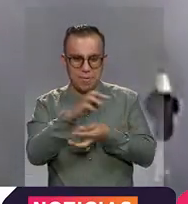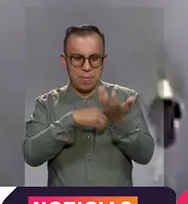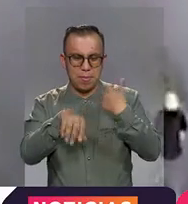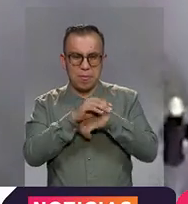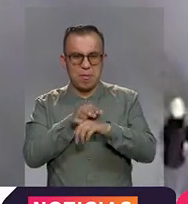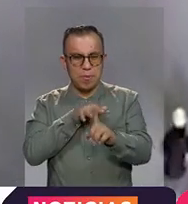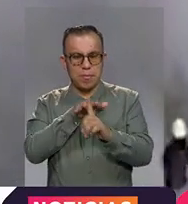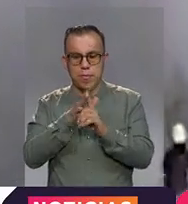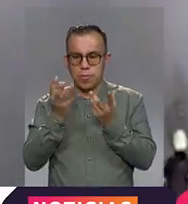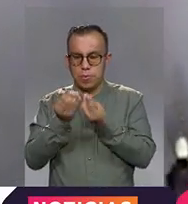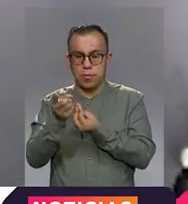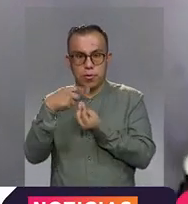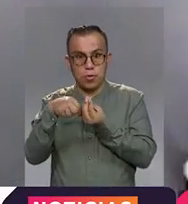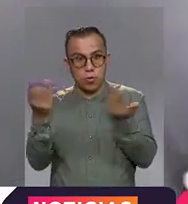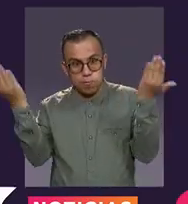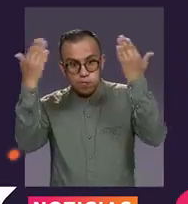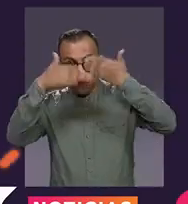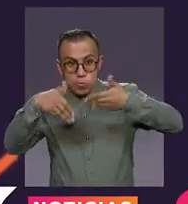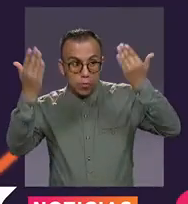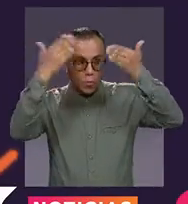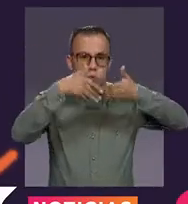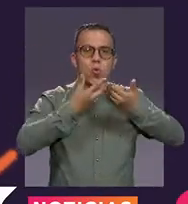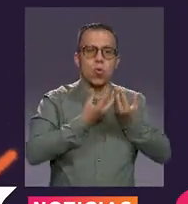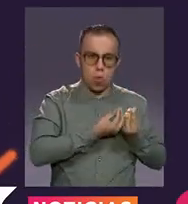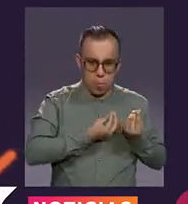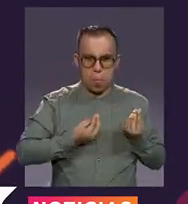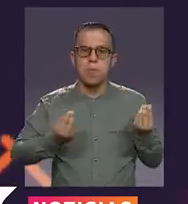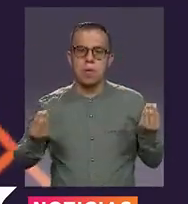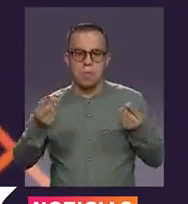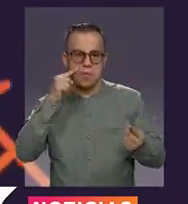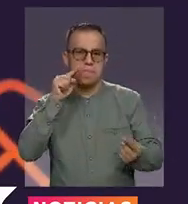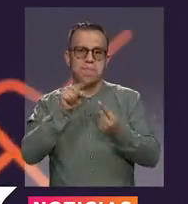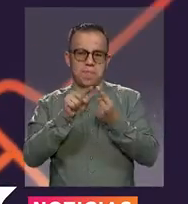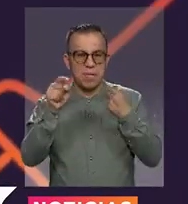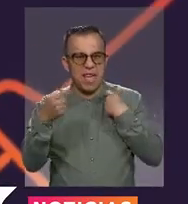perpetrados por personas infiltradas de grupos subversivos con intenciones de generar caos.